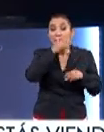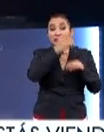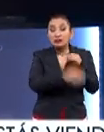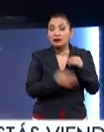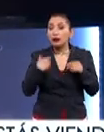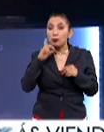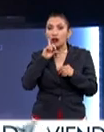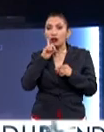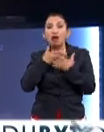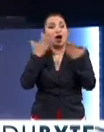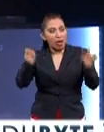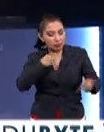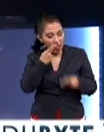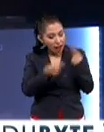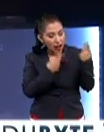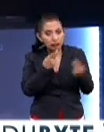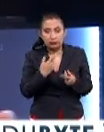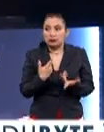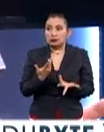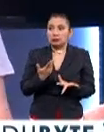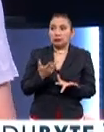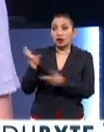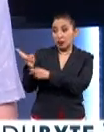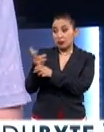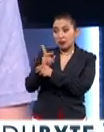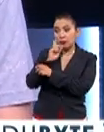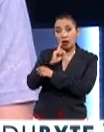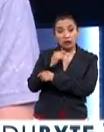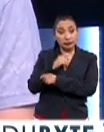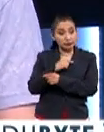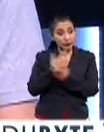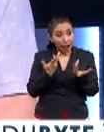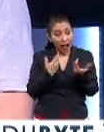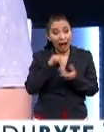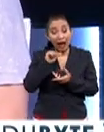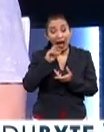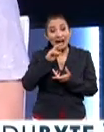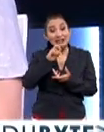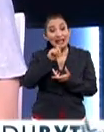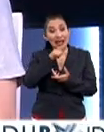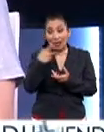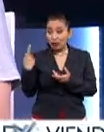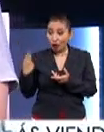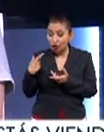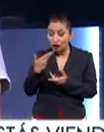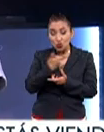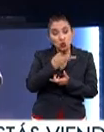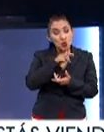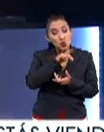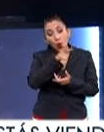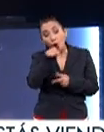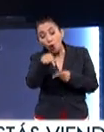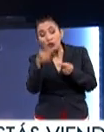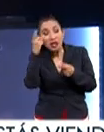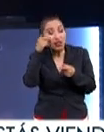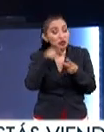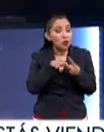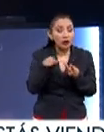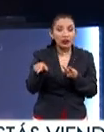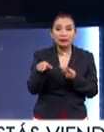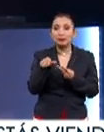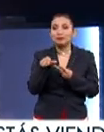la réplica, pues es increíble, ¿no? Cuando se me invitó a hacer y saber que iba a estar Arcelia y que iba a ser Hugo y que iba a ser en ese